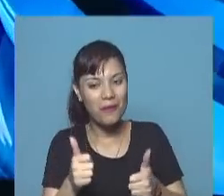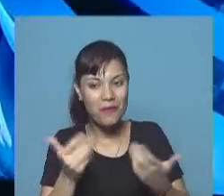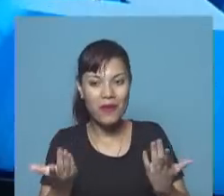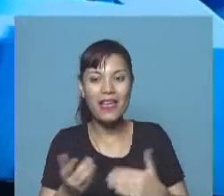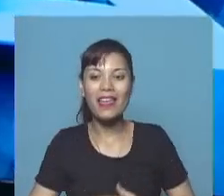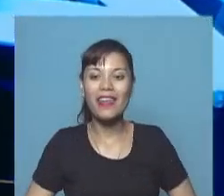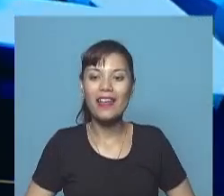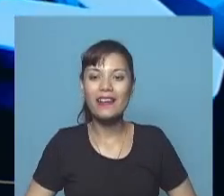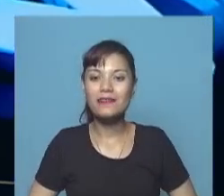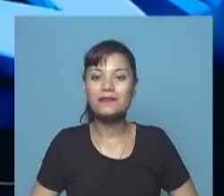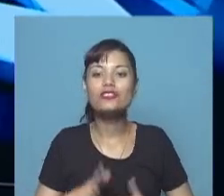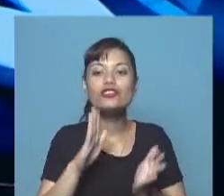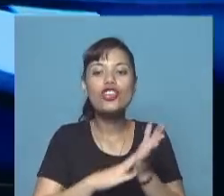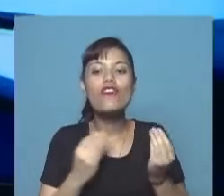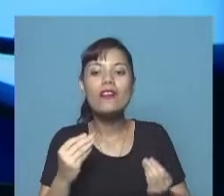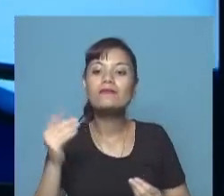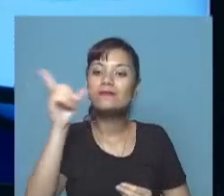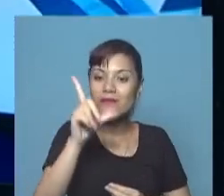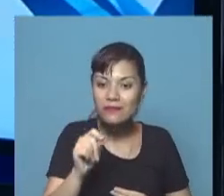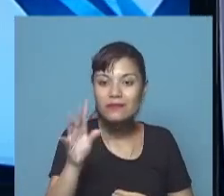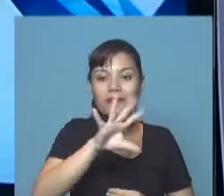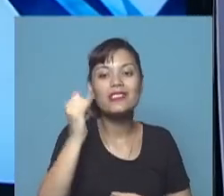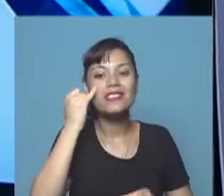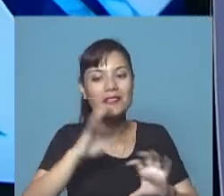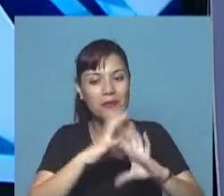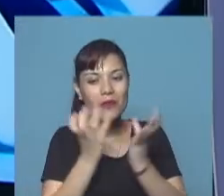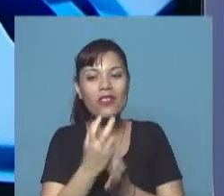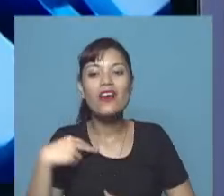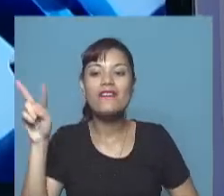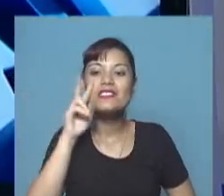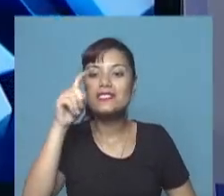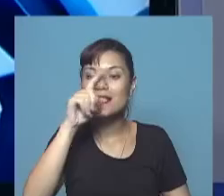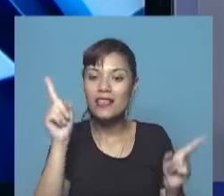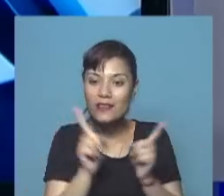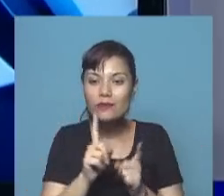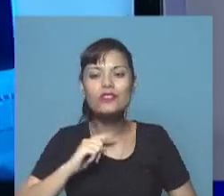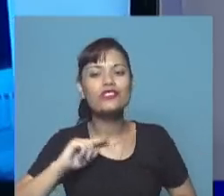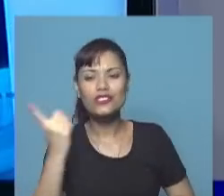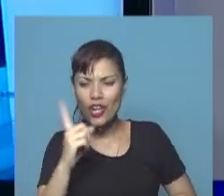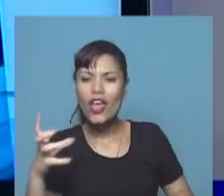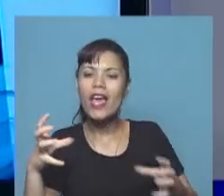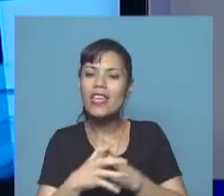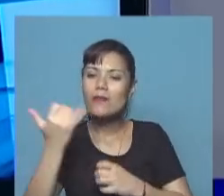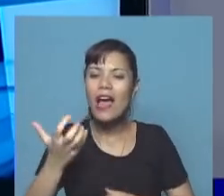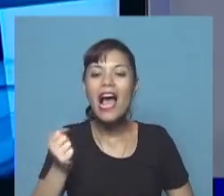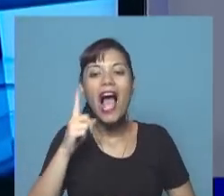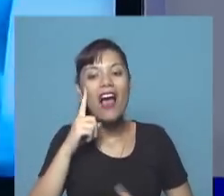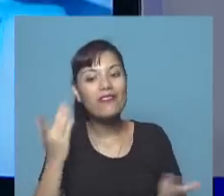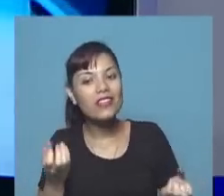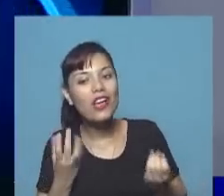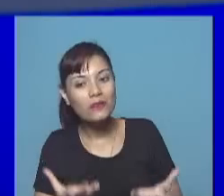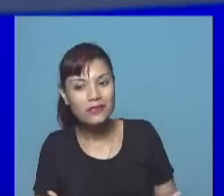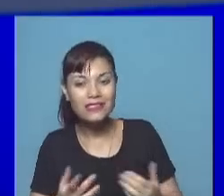es subjetiva, de lo que pasó hoy en el país, la región y el mundo. Somos Visión 7 Resumen. No estoy solo, hay equipo. Gaby Previtera, ¿cómo